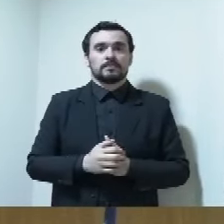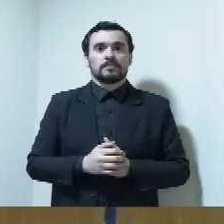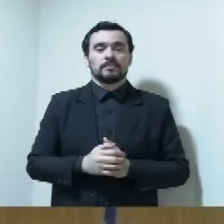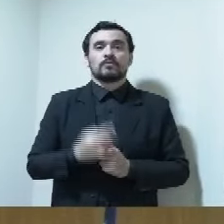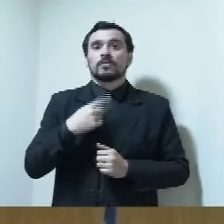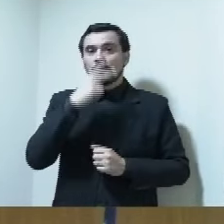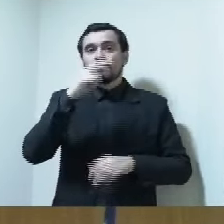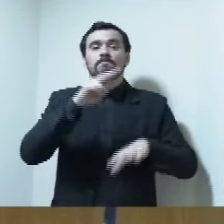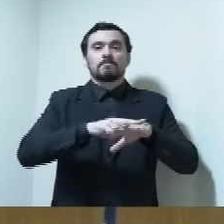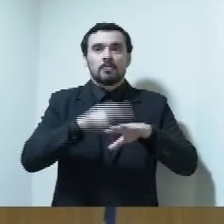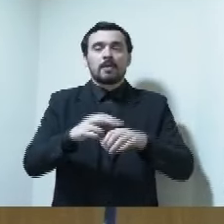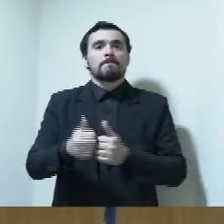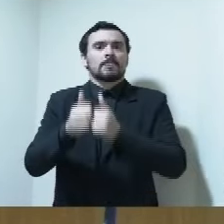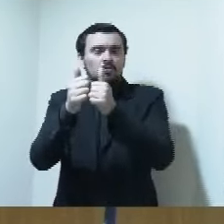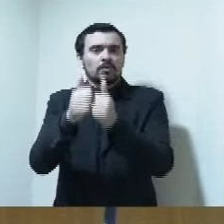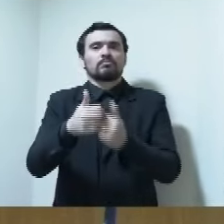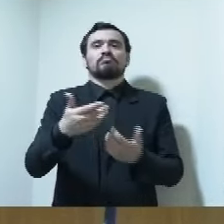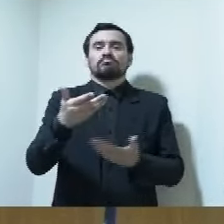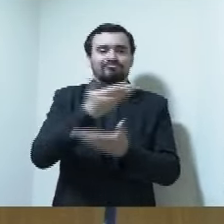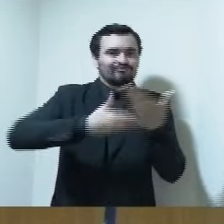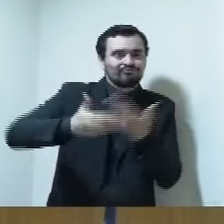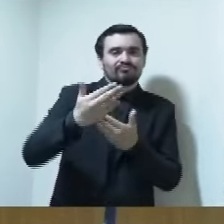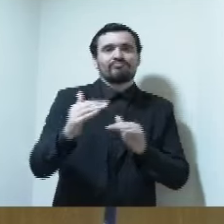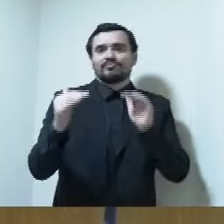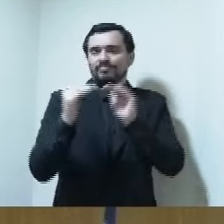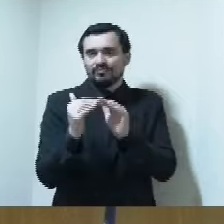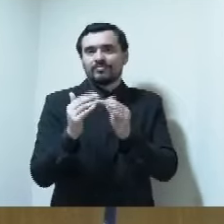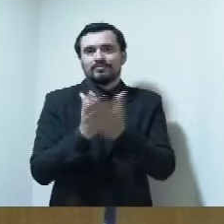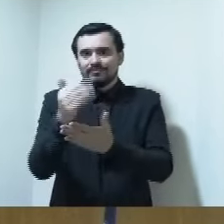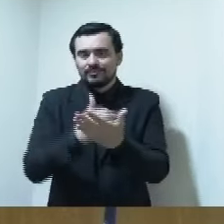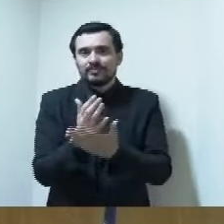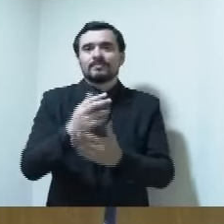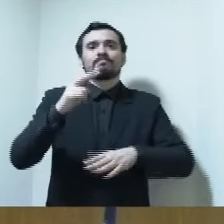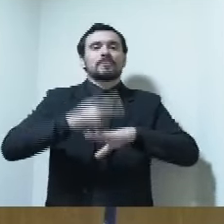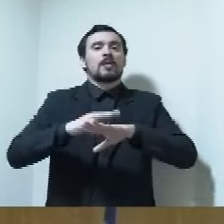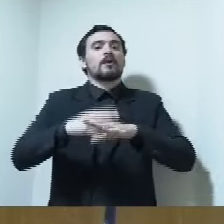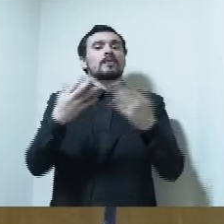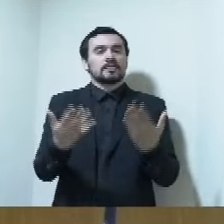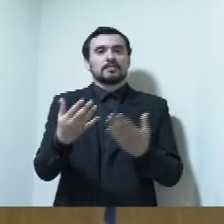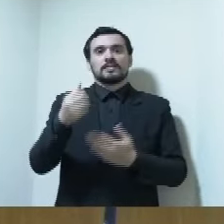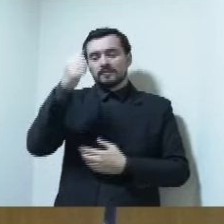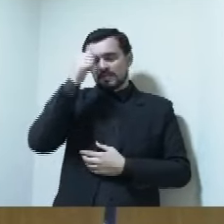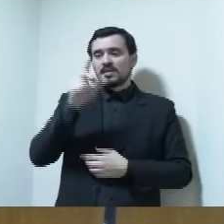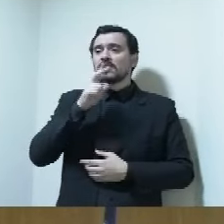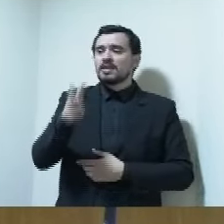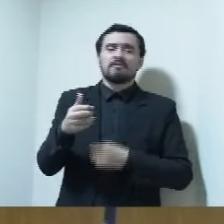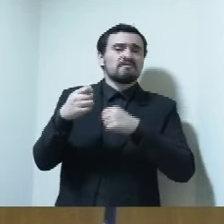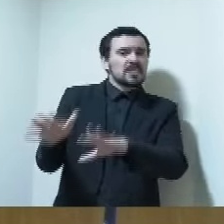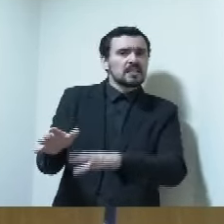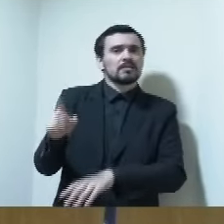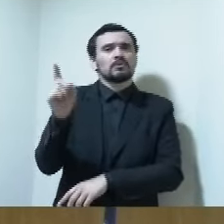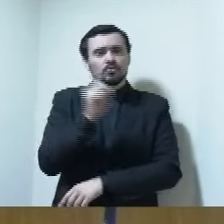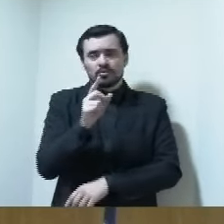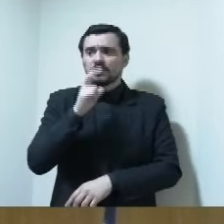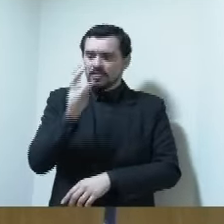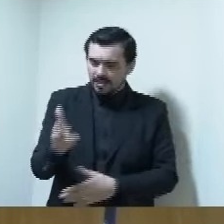Quiero un Paraguay próspero, solidario y fraterno. Quiero una patria que no tenga hijos desgraciados, rica en